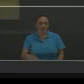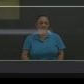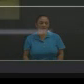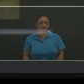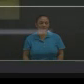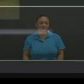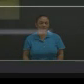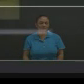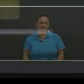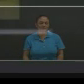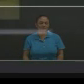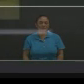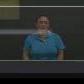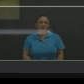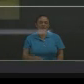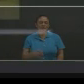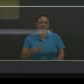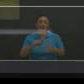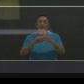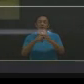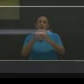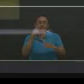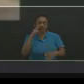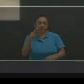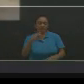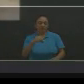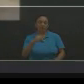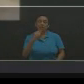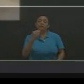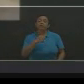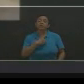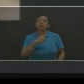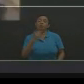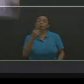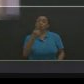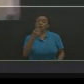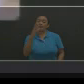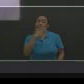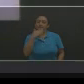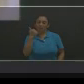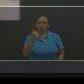Se lo voy a poner de regreso y lo voy a leer. Quiero un mejor papá.